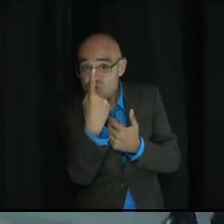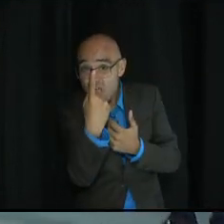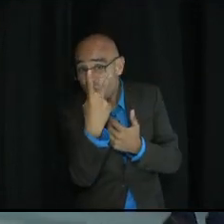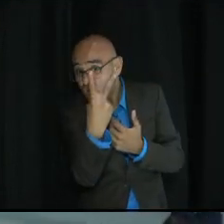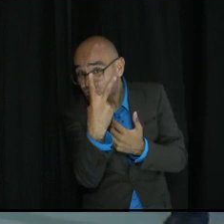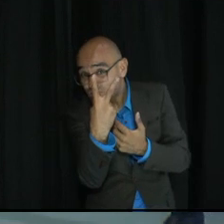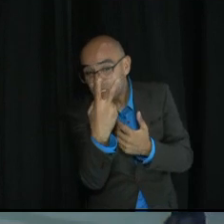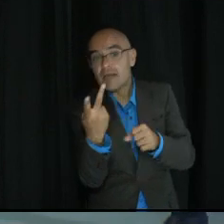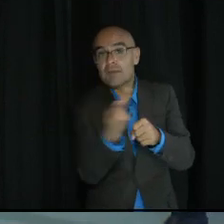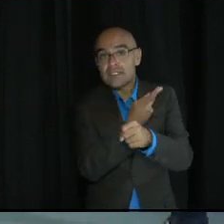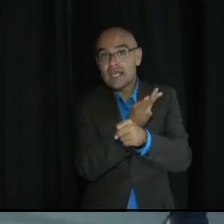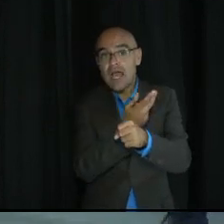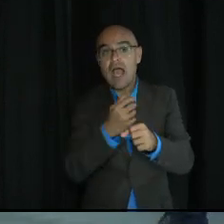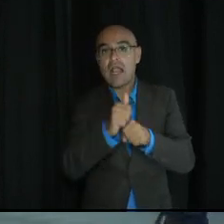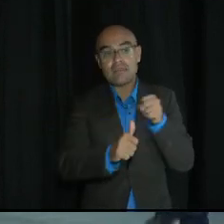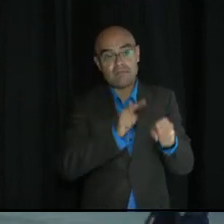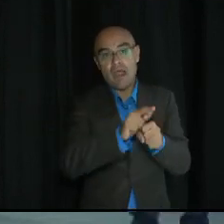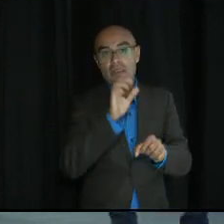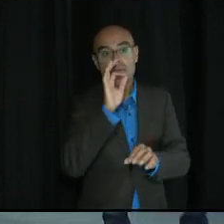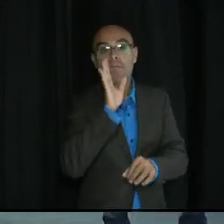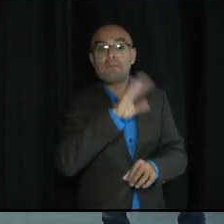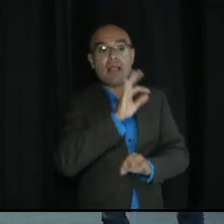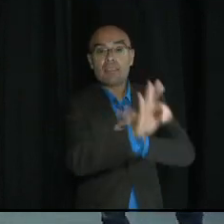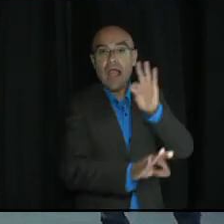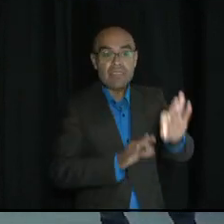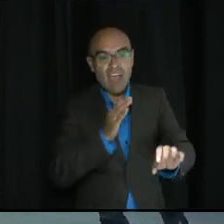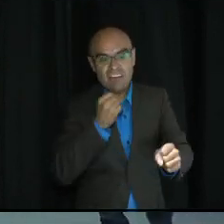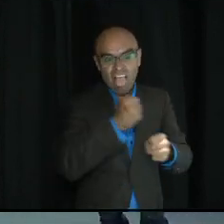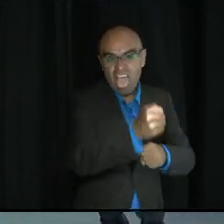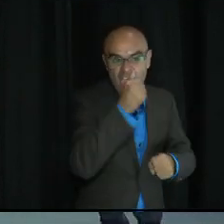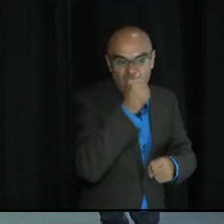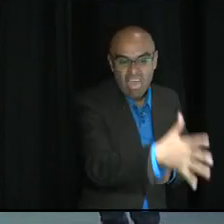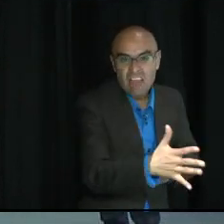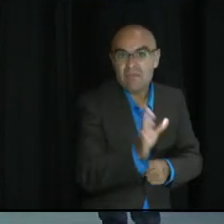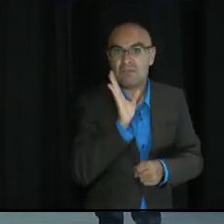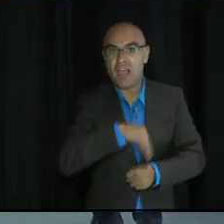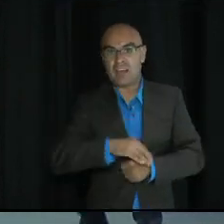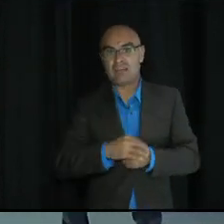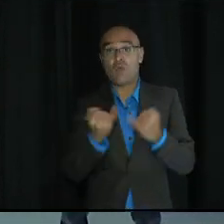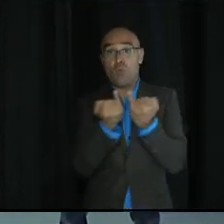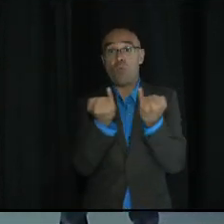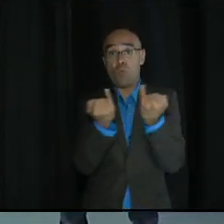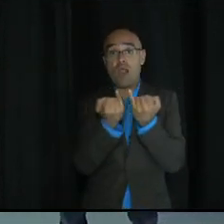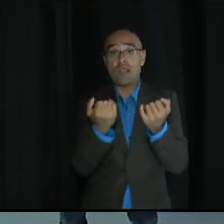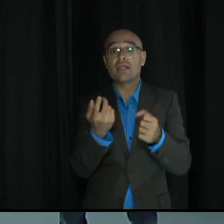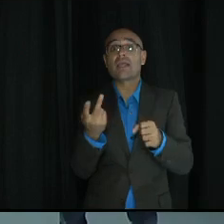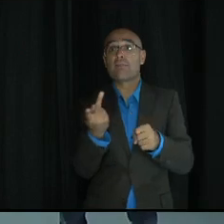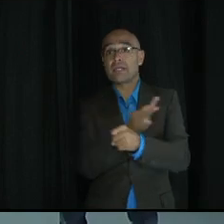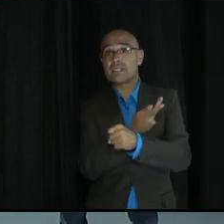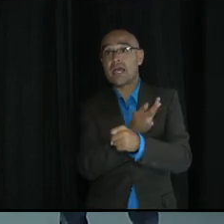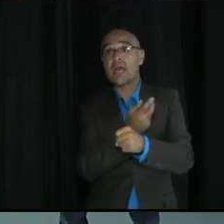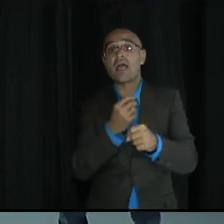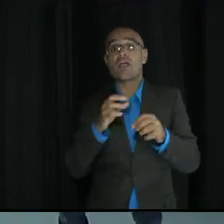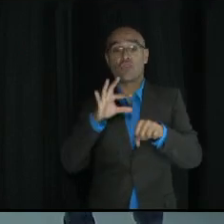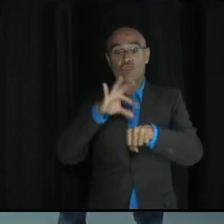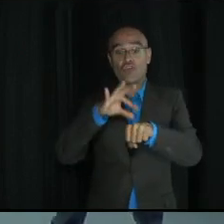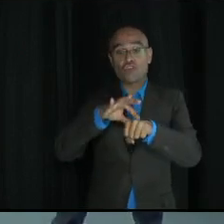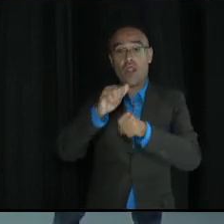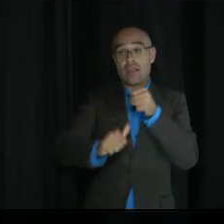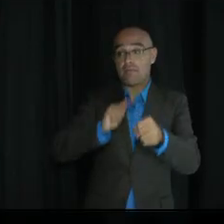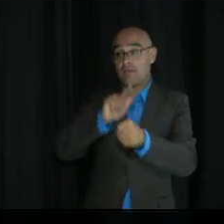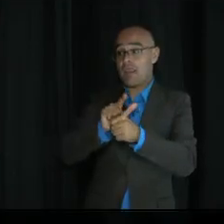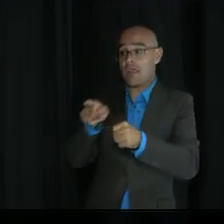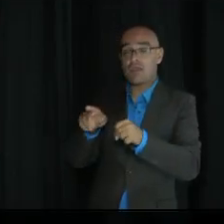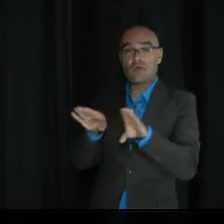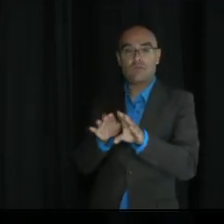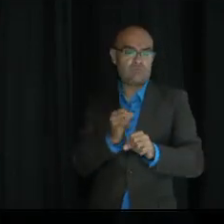Esto es, como les mencionaba, pues muy importante porque es como el médico veterinario va a poder respaldar su trabajo y va a poder determinar